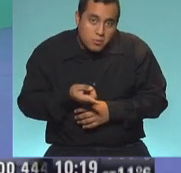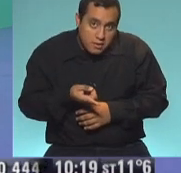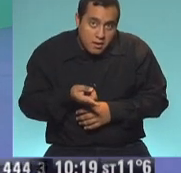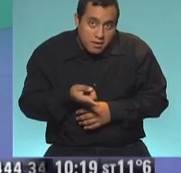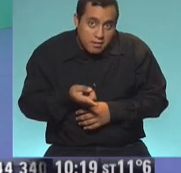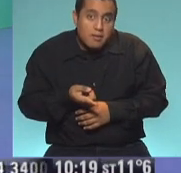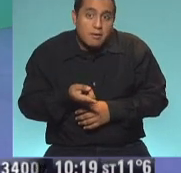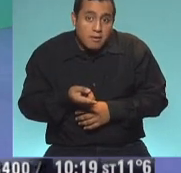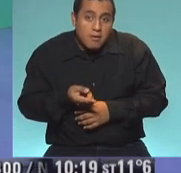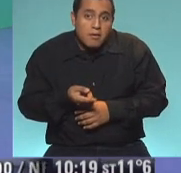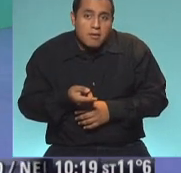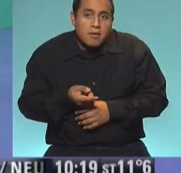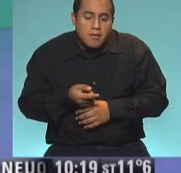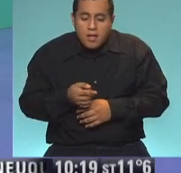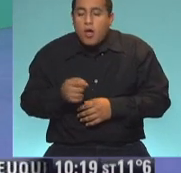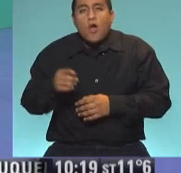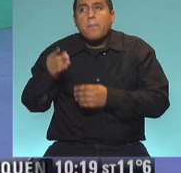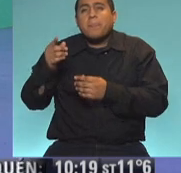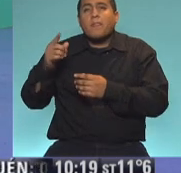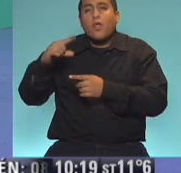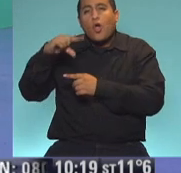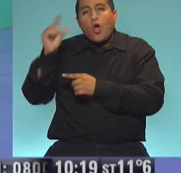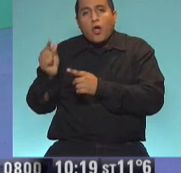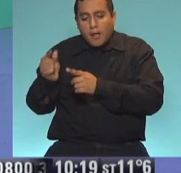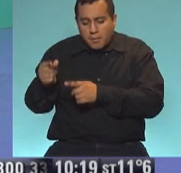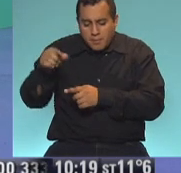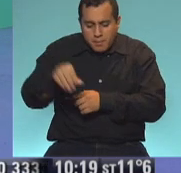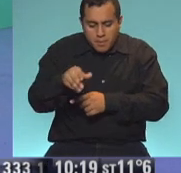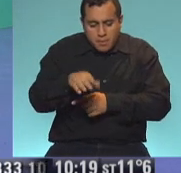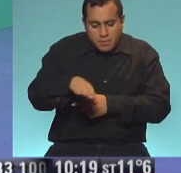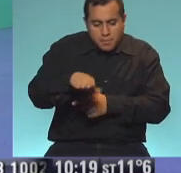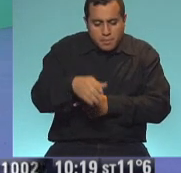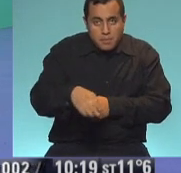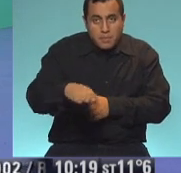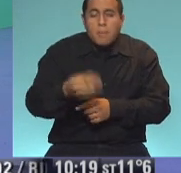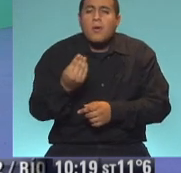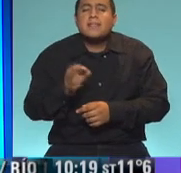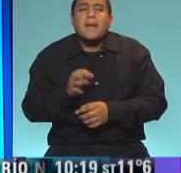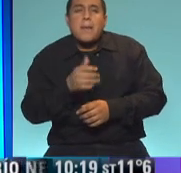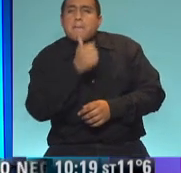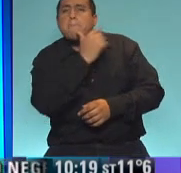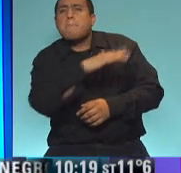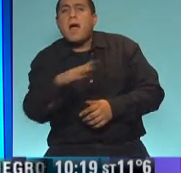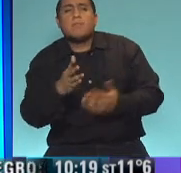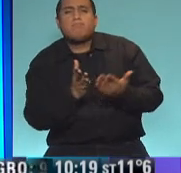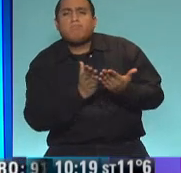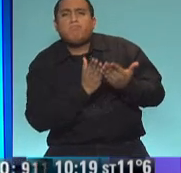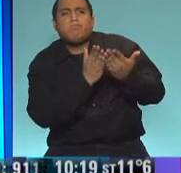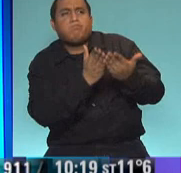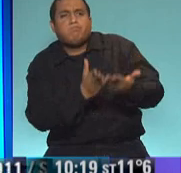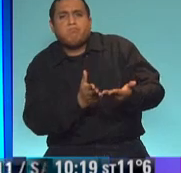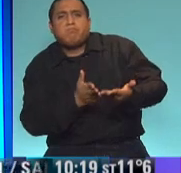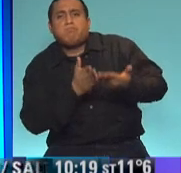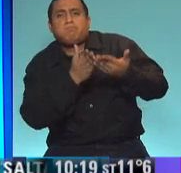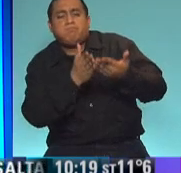Entonces hace navegar una hoja porque oyó decir que en los mares hay barcos y bate el agua